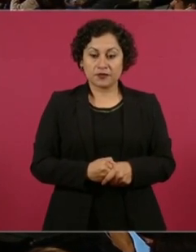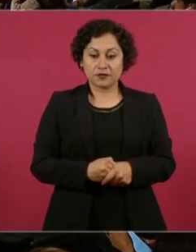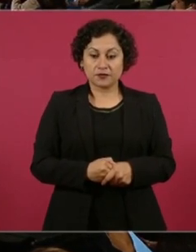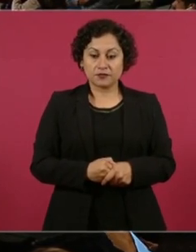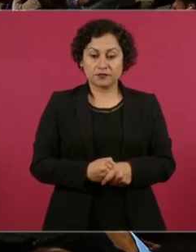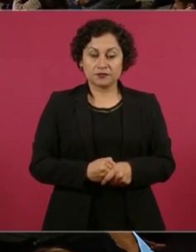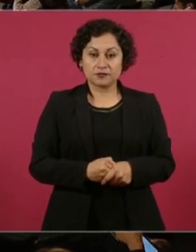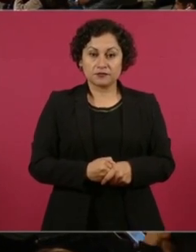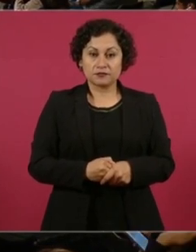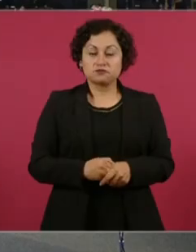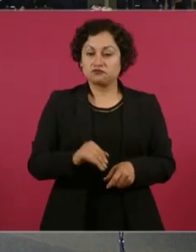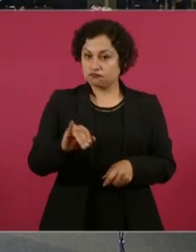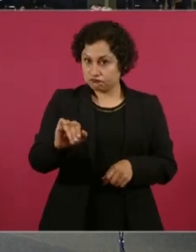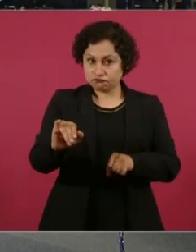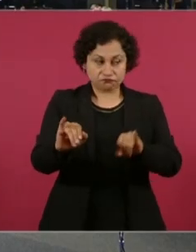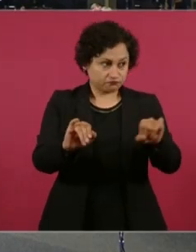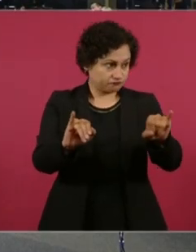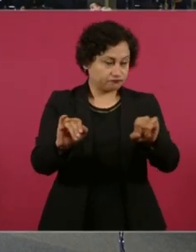Sí.